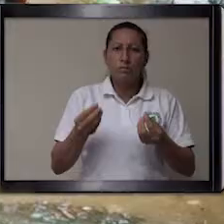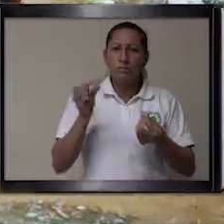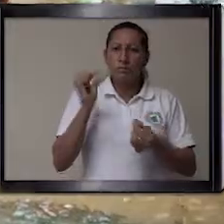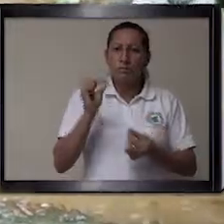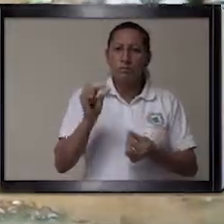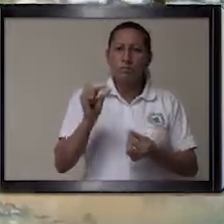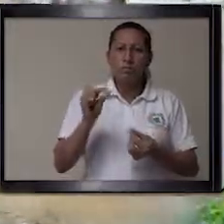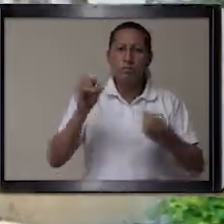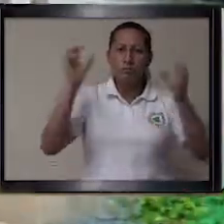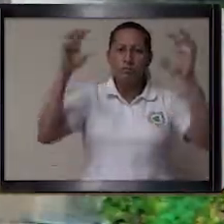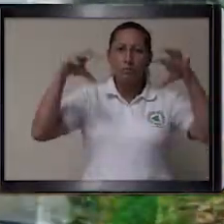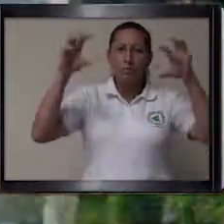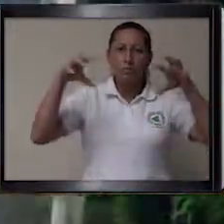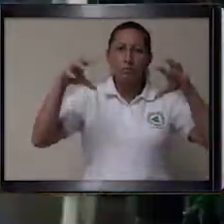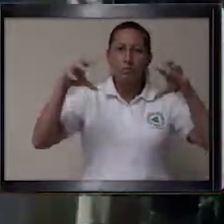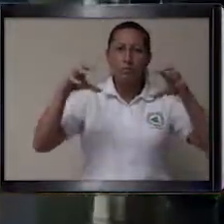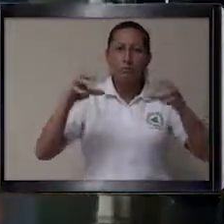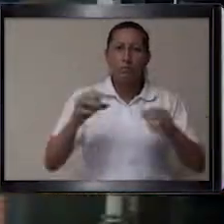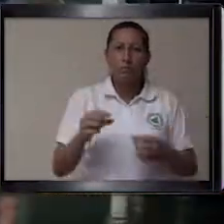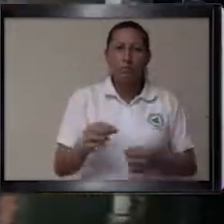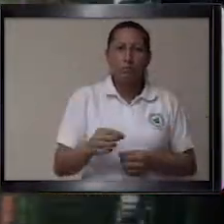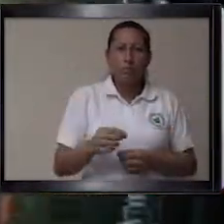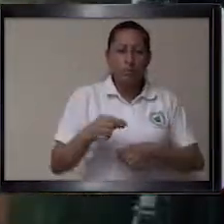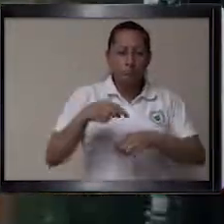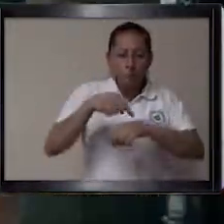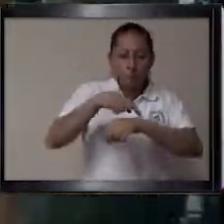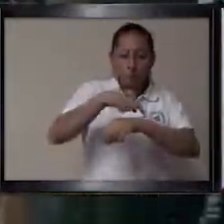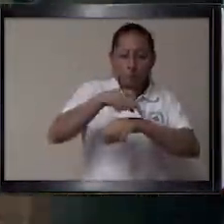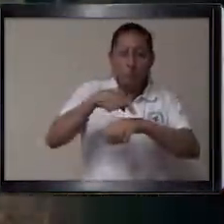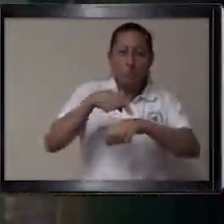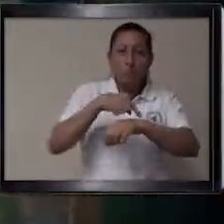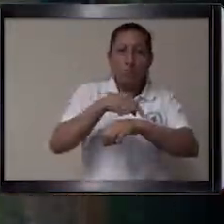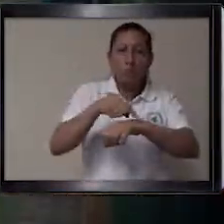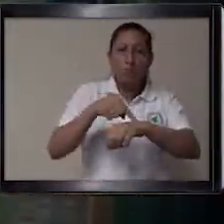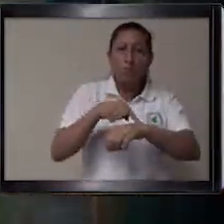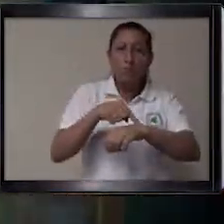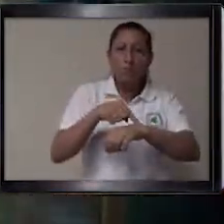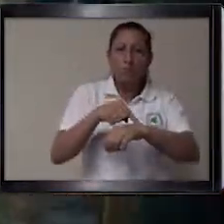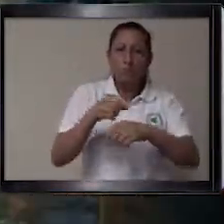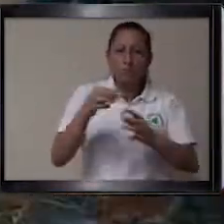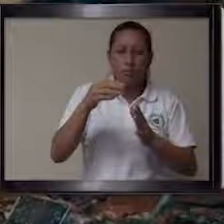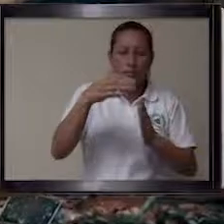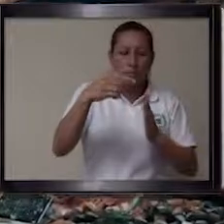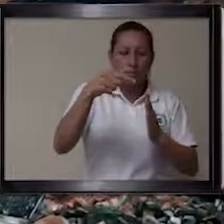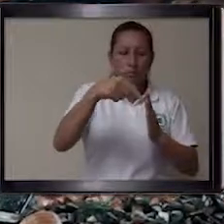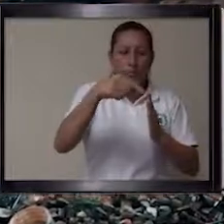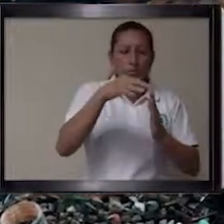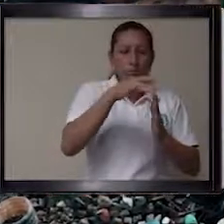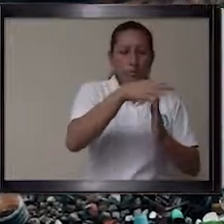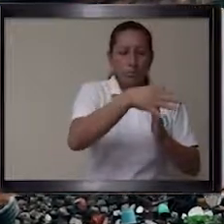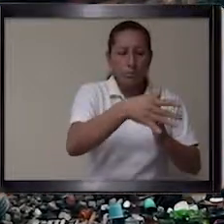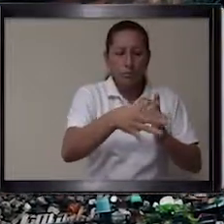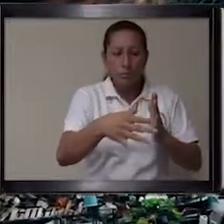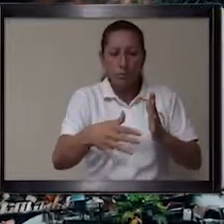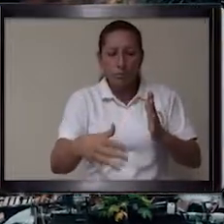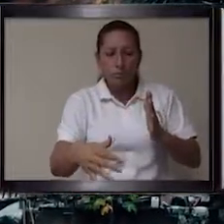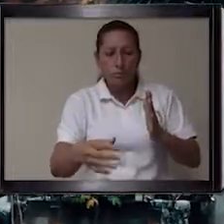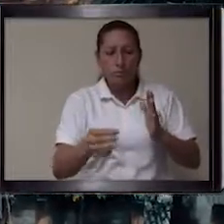corto tiempo, pero si la cantidad de lluvia es grande, entonces la ladera del volcán se torna inestable.